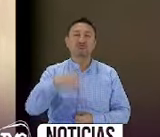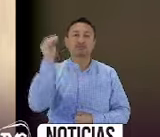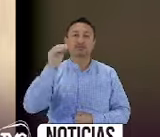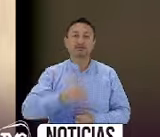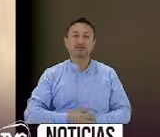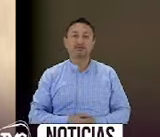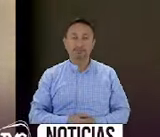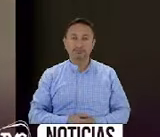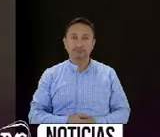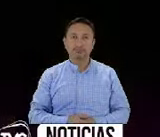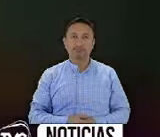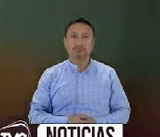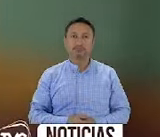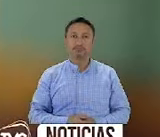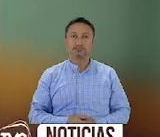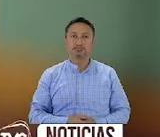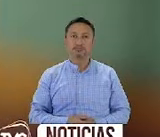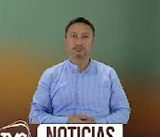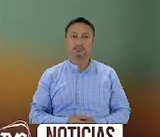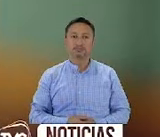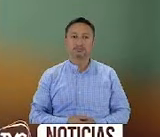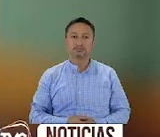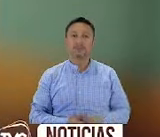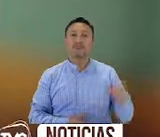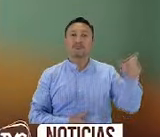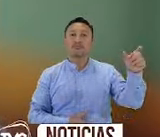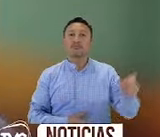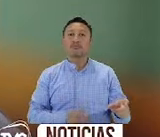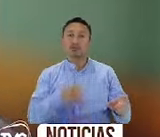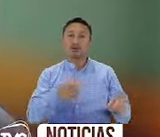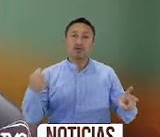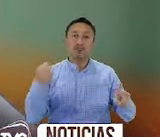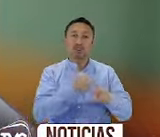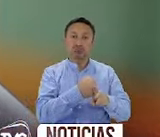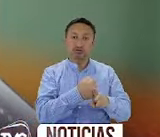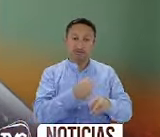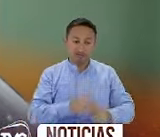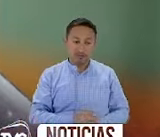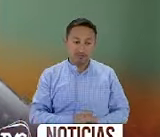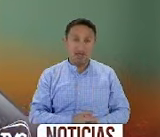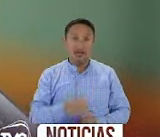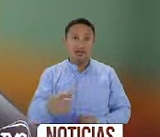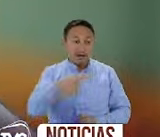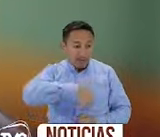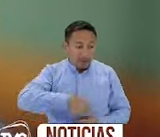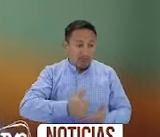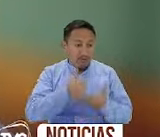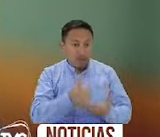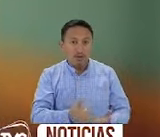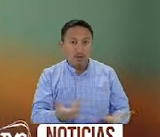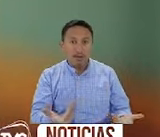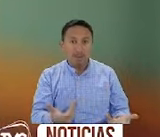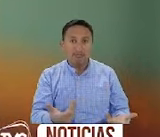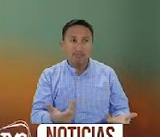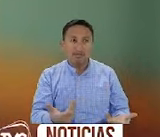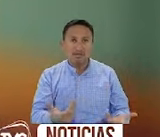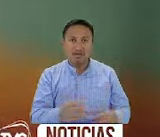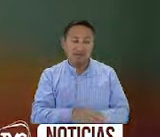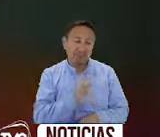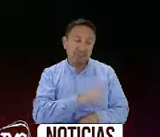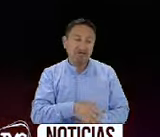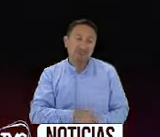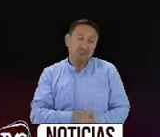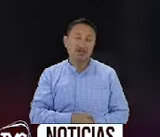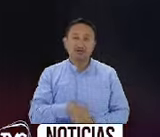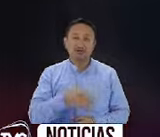absolutamente nada. De que esta persona que lo atropelló no fue capaz, en verdad, de bajarse de aquí y tenderle una mano, o ayudarle, o llamarnos. Los